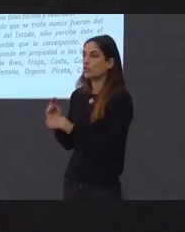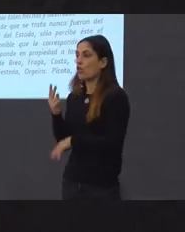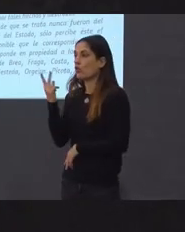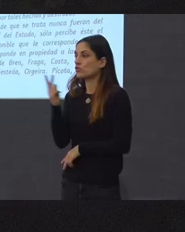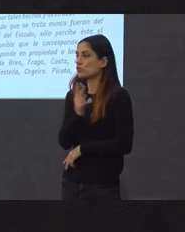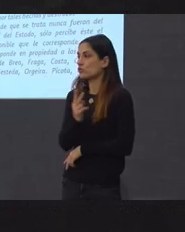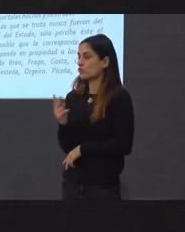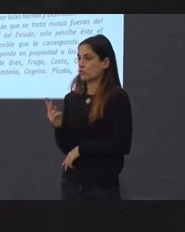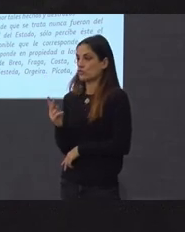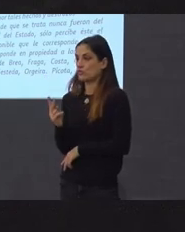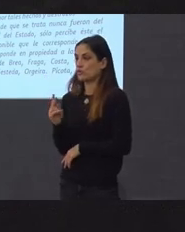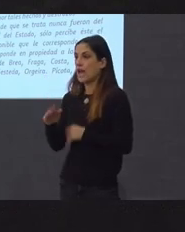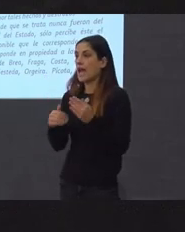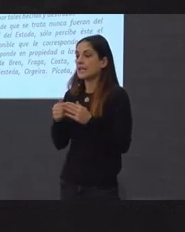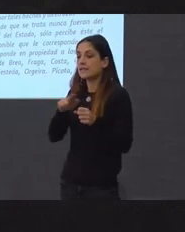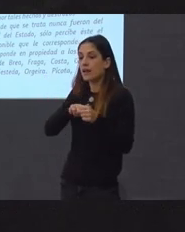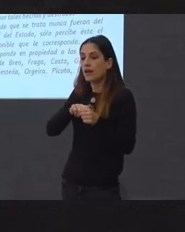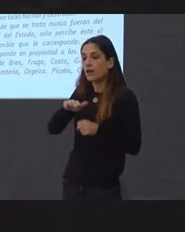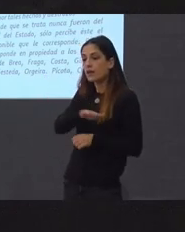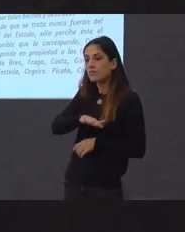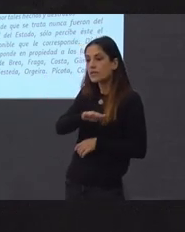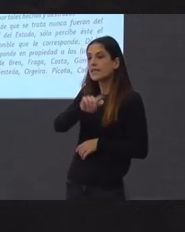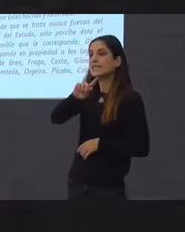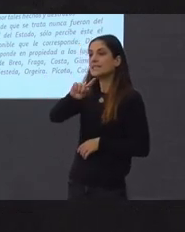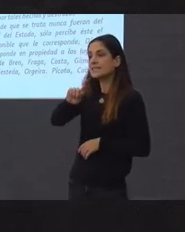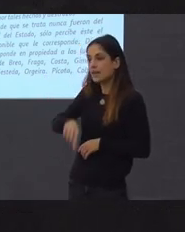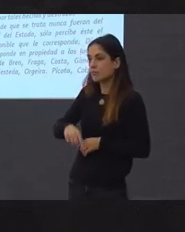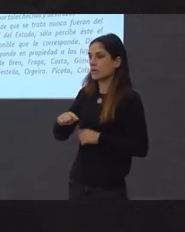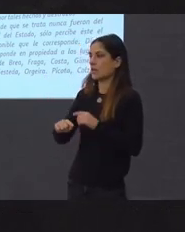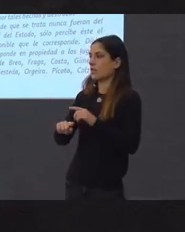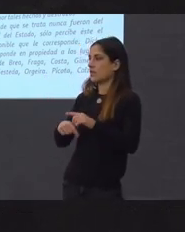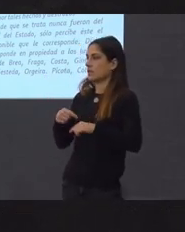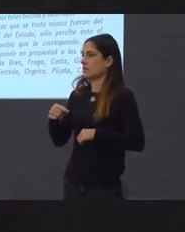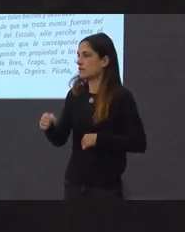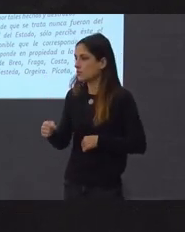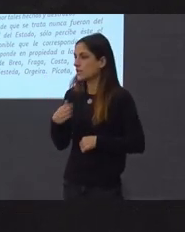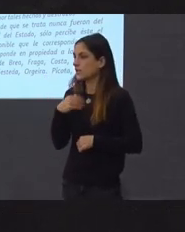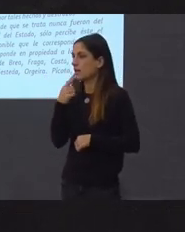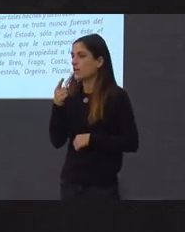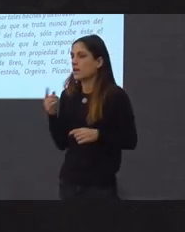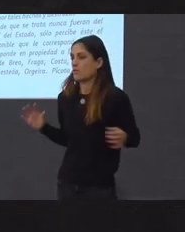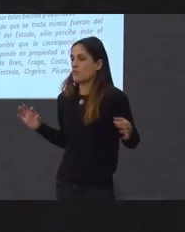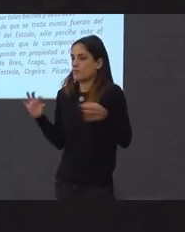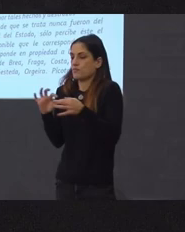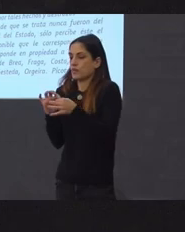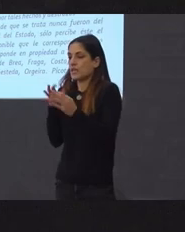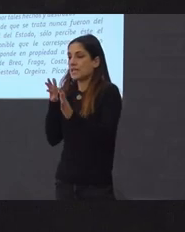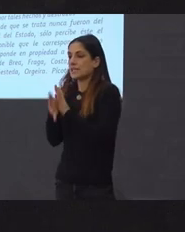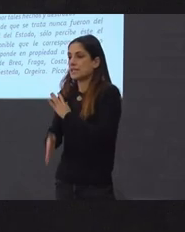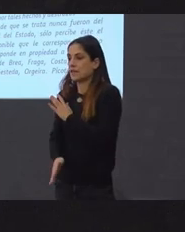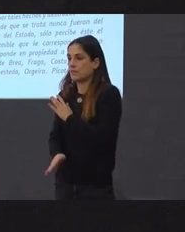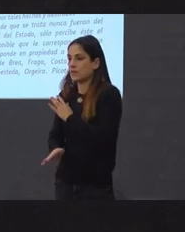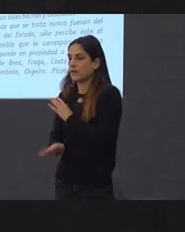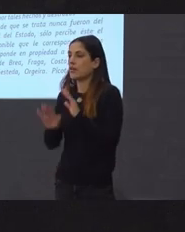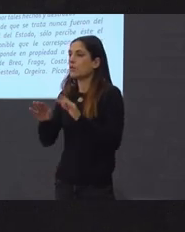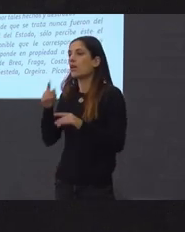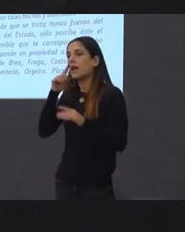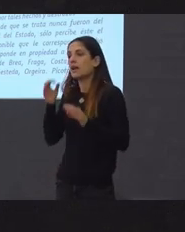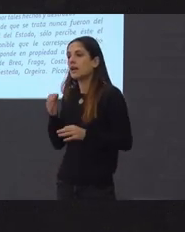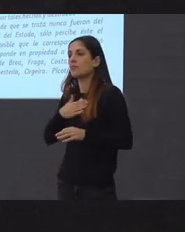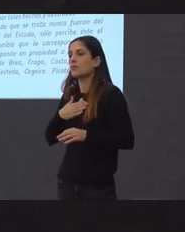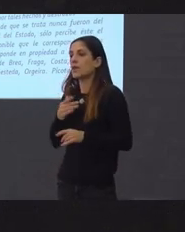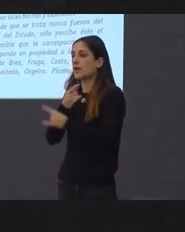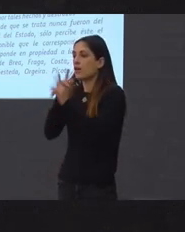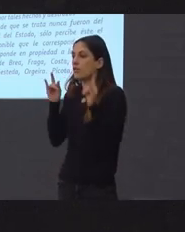que é a parroquia, que tamén é unha elaboración posterior. Entón, sempre están vinculados a esa parroquia, a veciñanza desa parroquia. Entón,